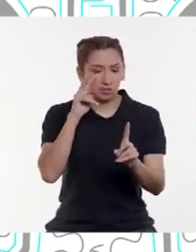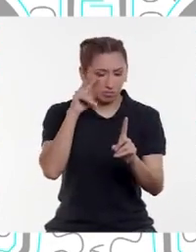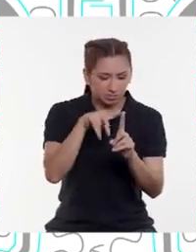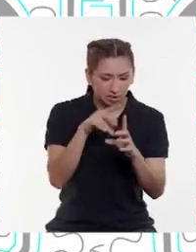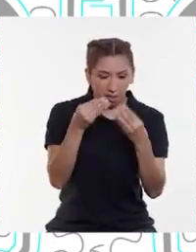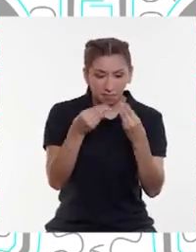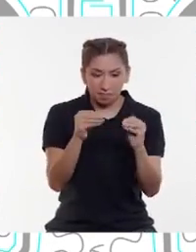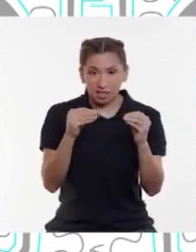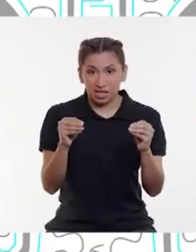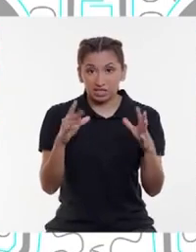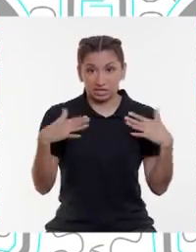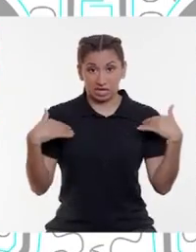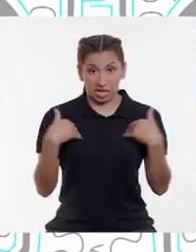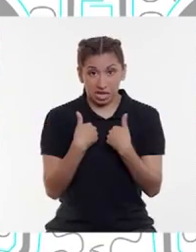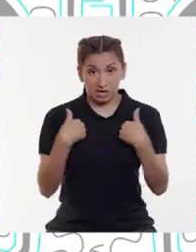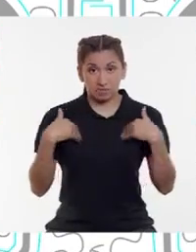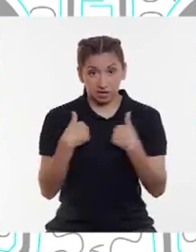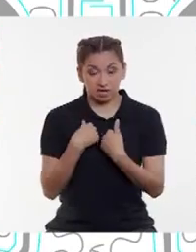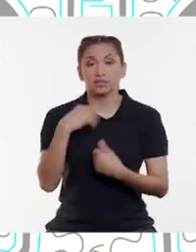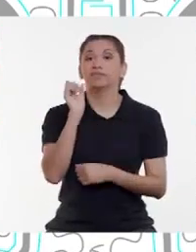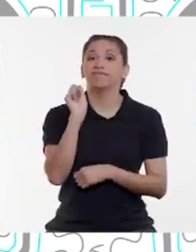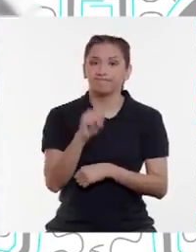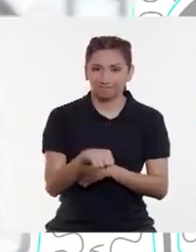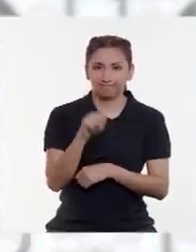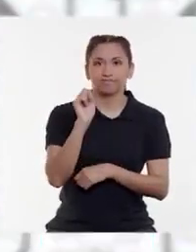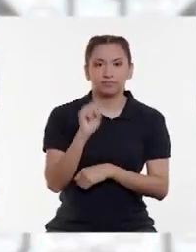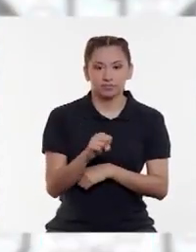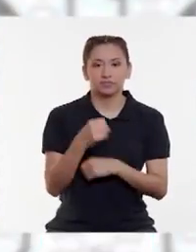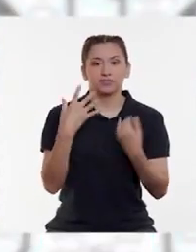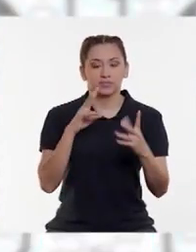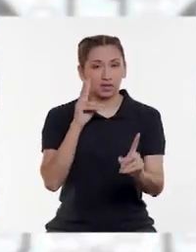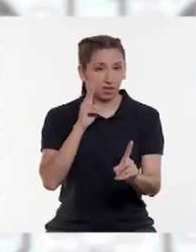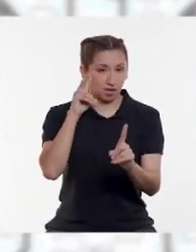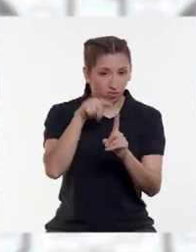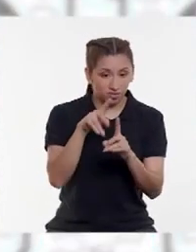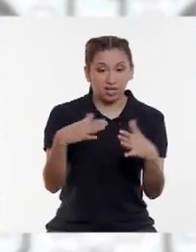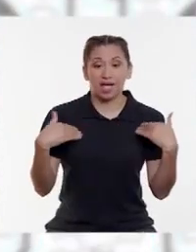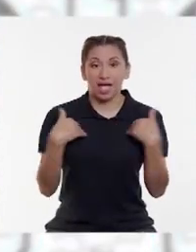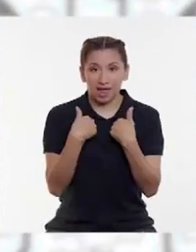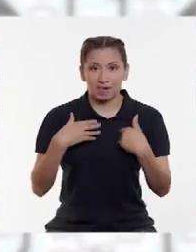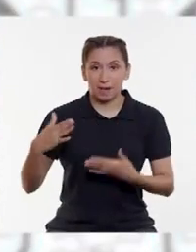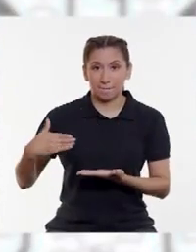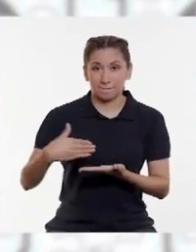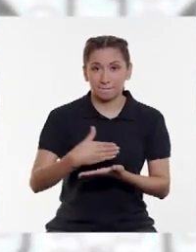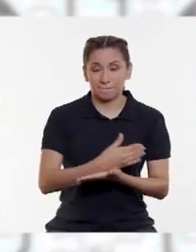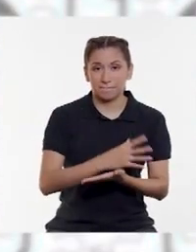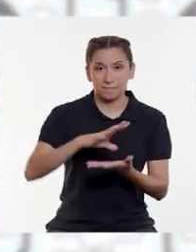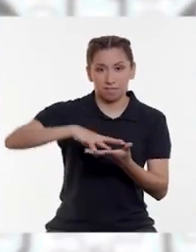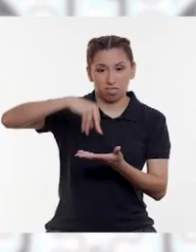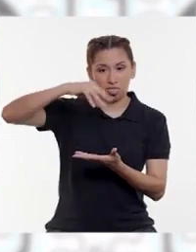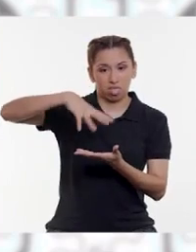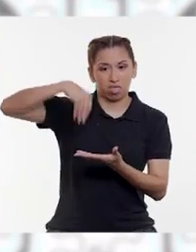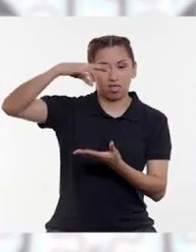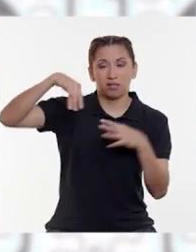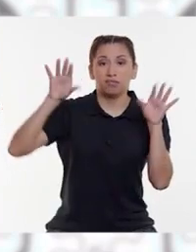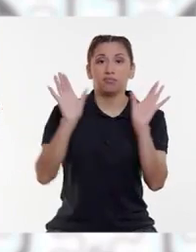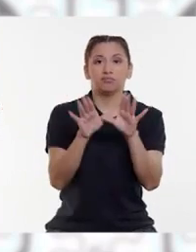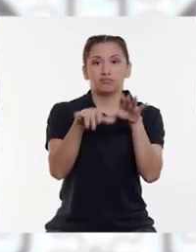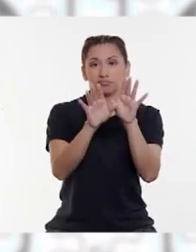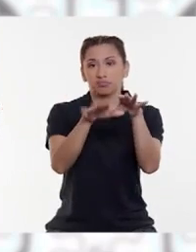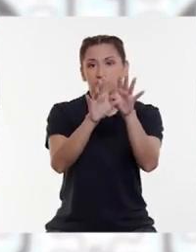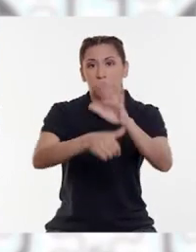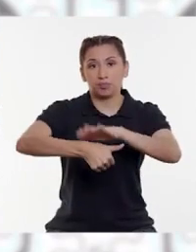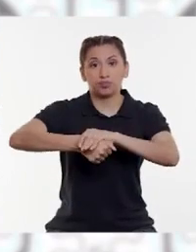esos microplásticos en los animales? Así es, Carmen. Se han encontrado microplásticos en peces, moluscos,